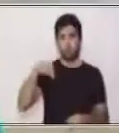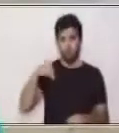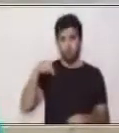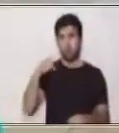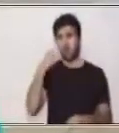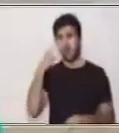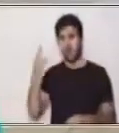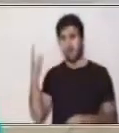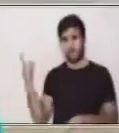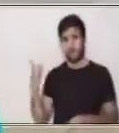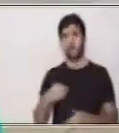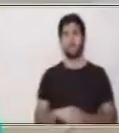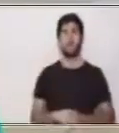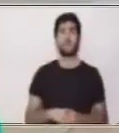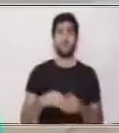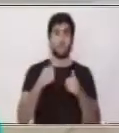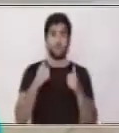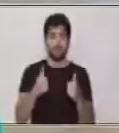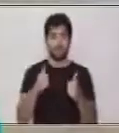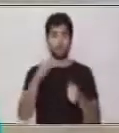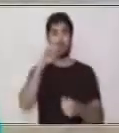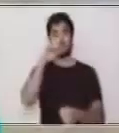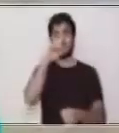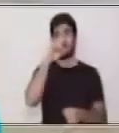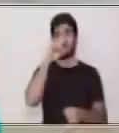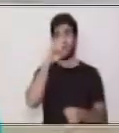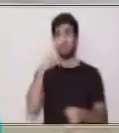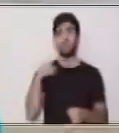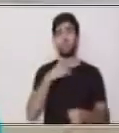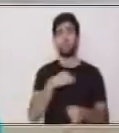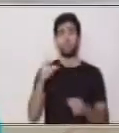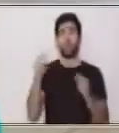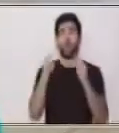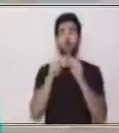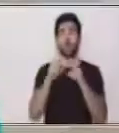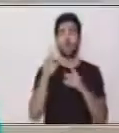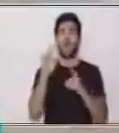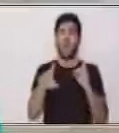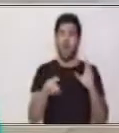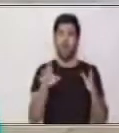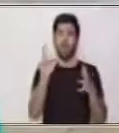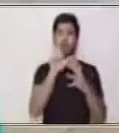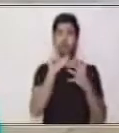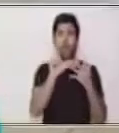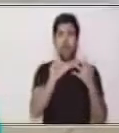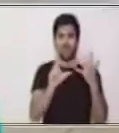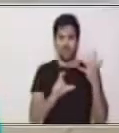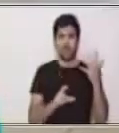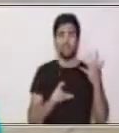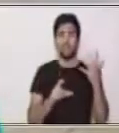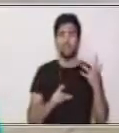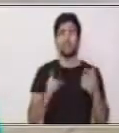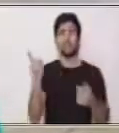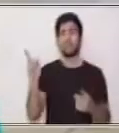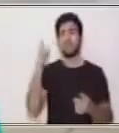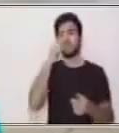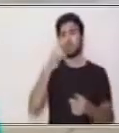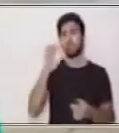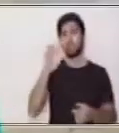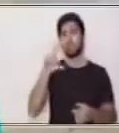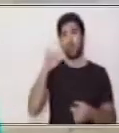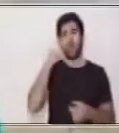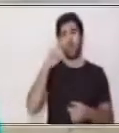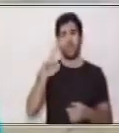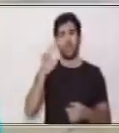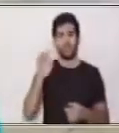a trabajar. Así que vamos a conocer algunas características de los sólidos geométricos. Yo sé que en geometría alguien va a decir, eso es